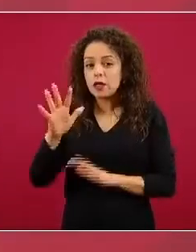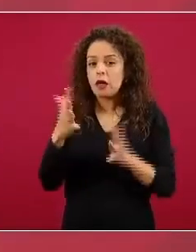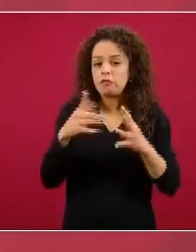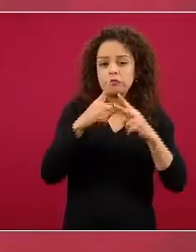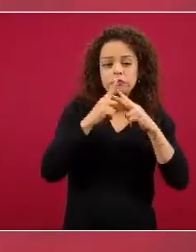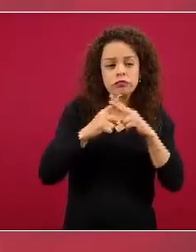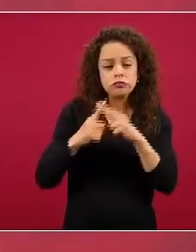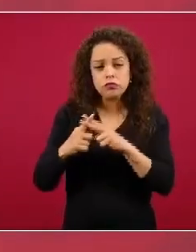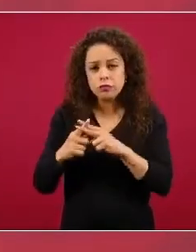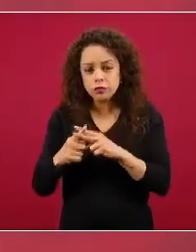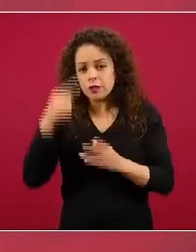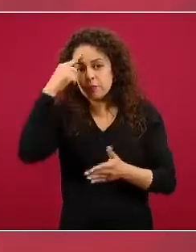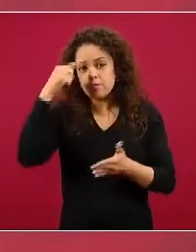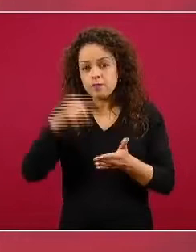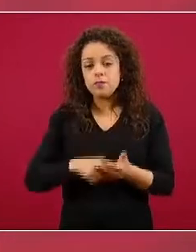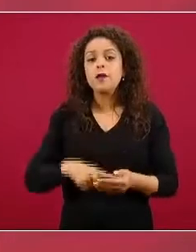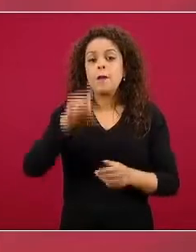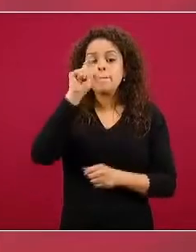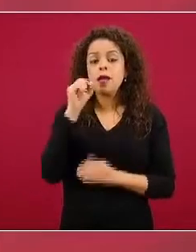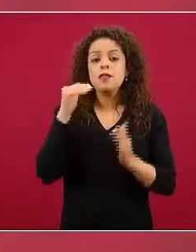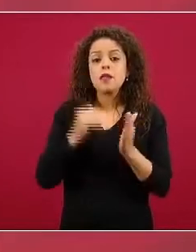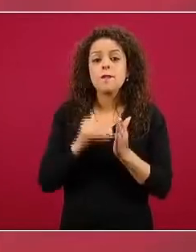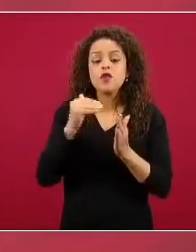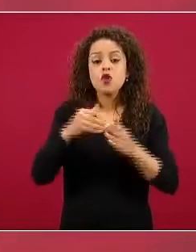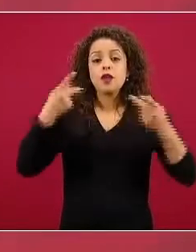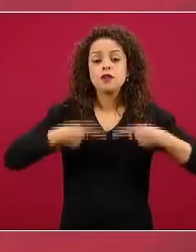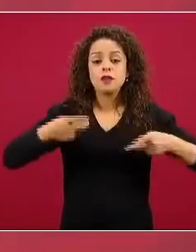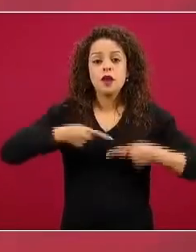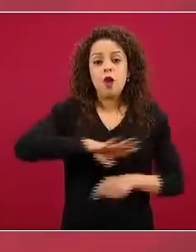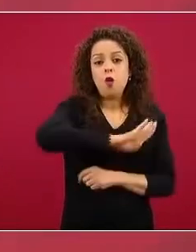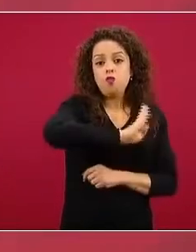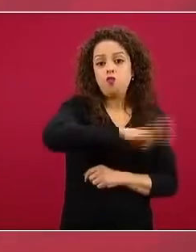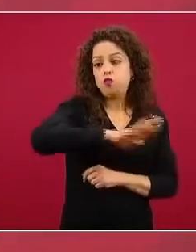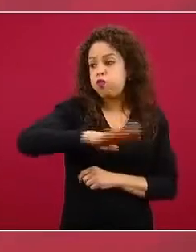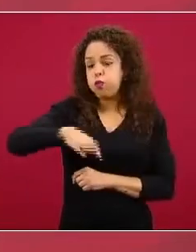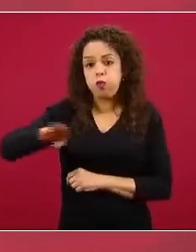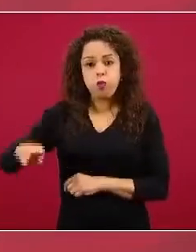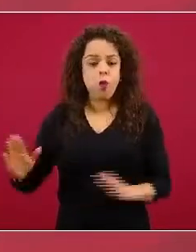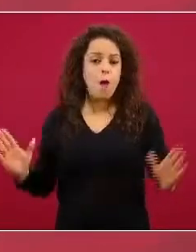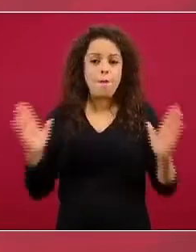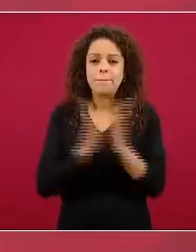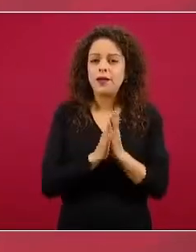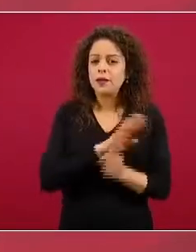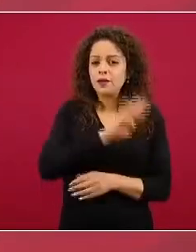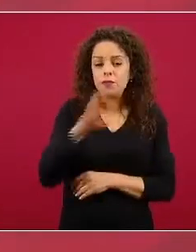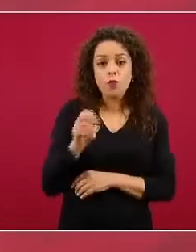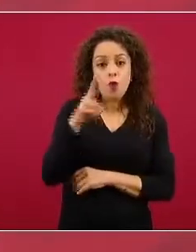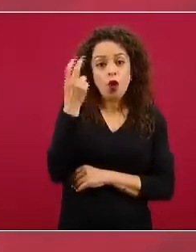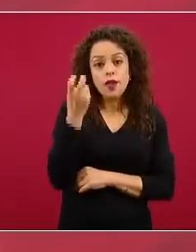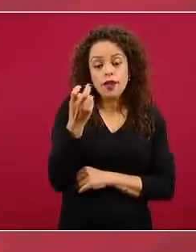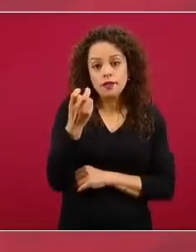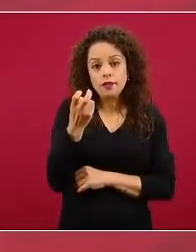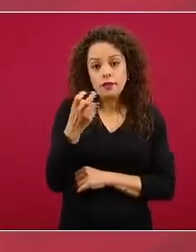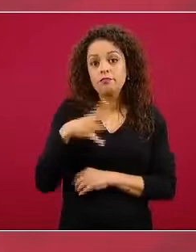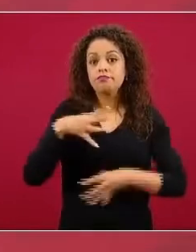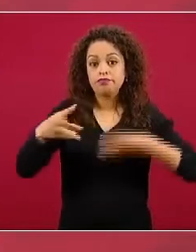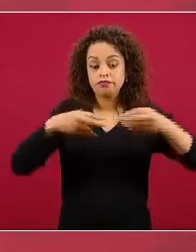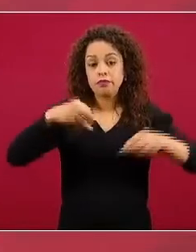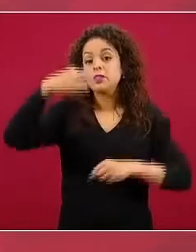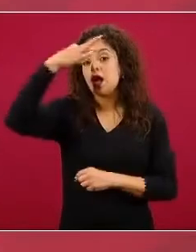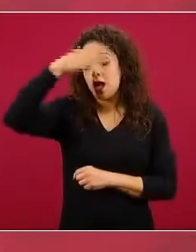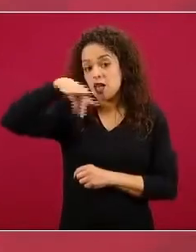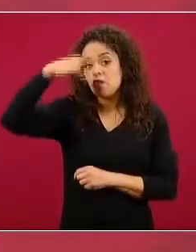fallecieron 20 millones de personas. En 1928, consecuencia de la pandemia de influenza,